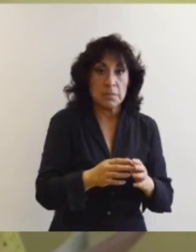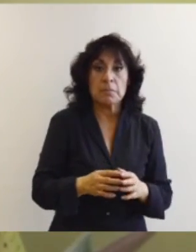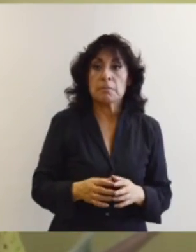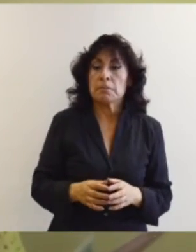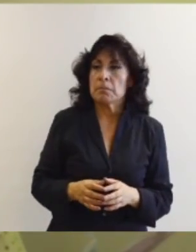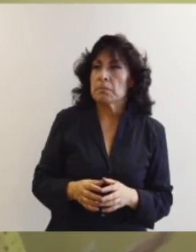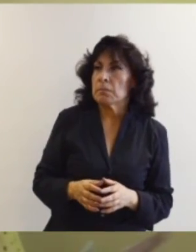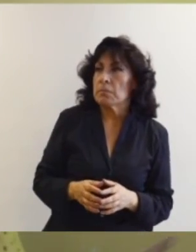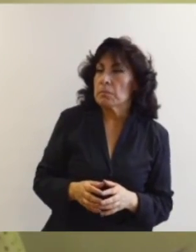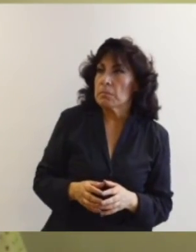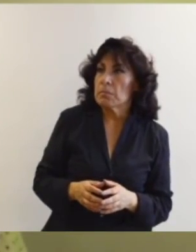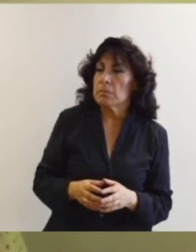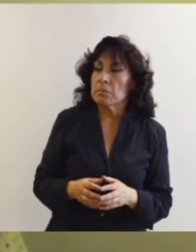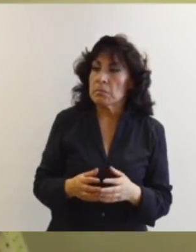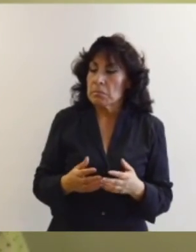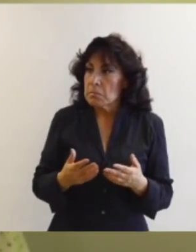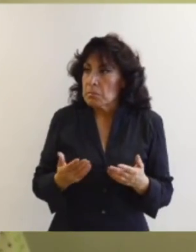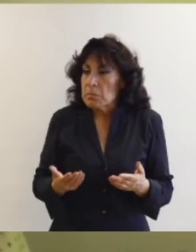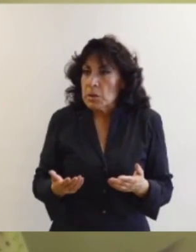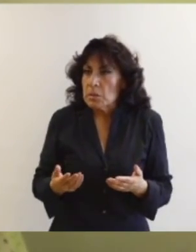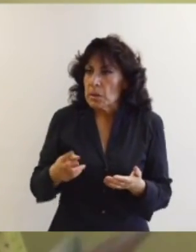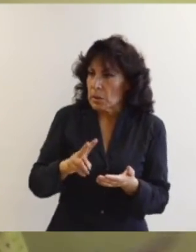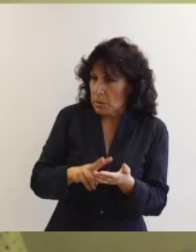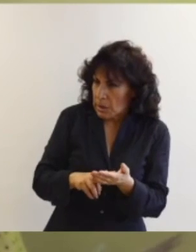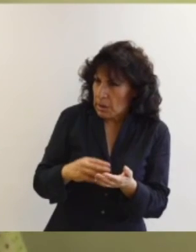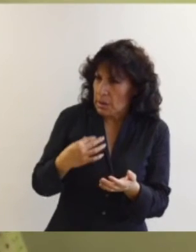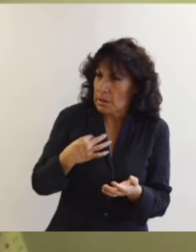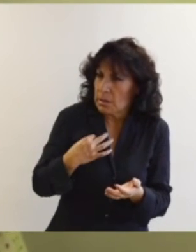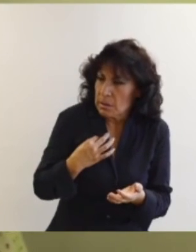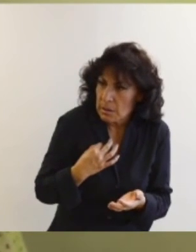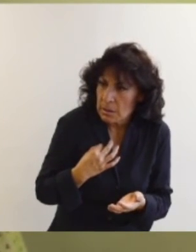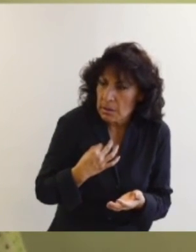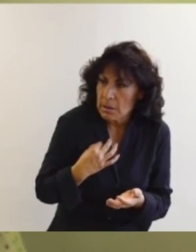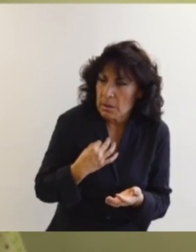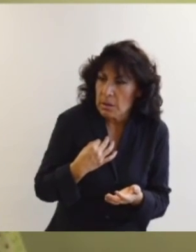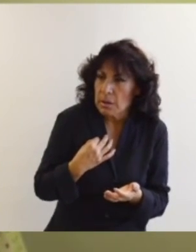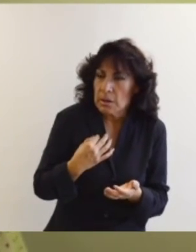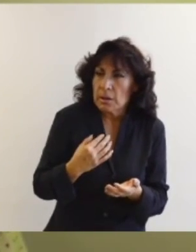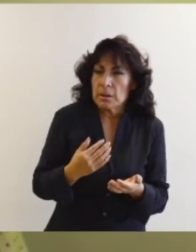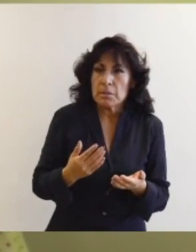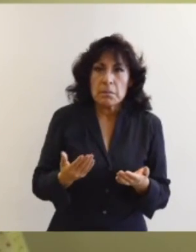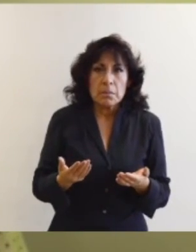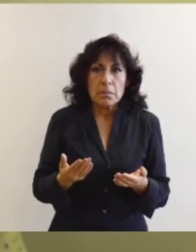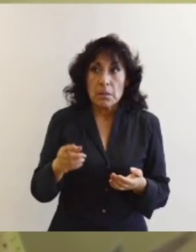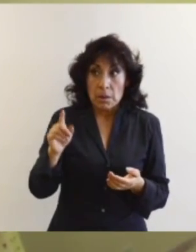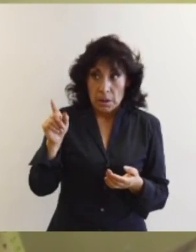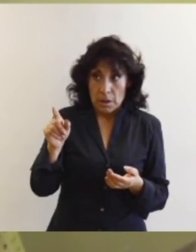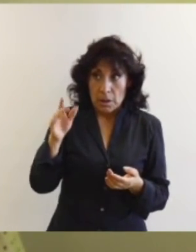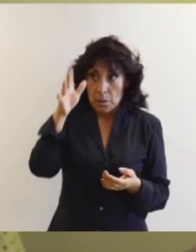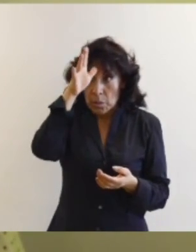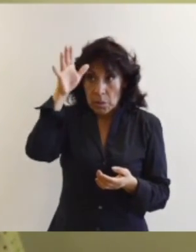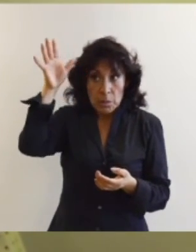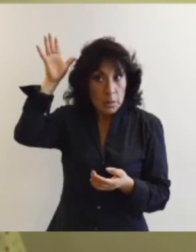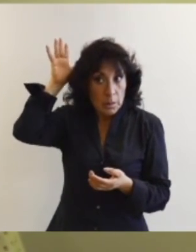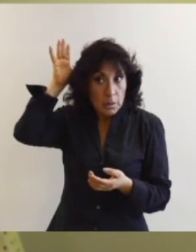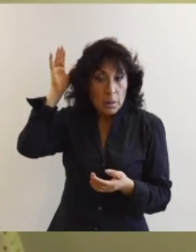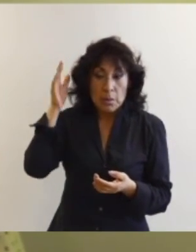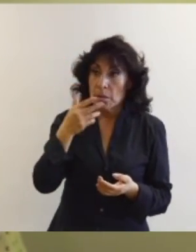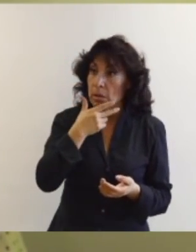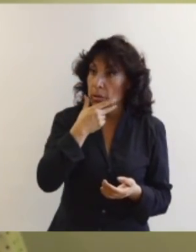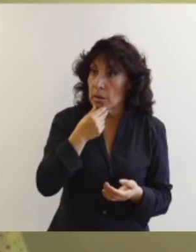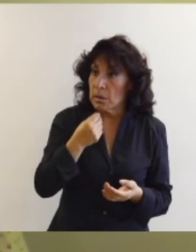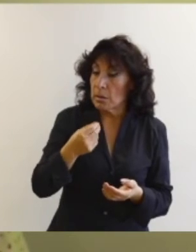¿Sus virtudes? ¿Era un hombre virtuoso? ¿Lo que llaman un santo?